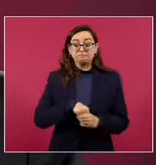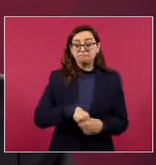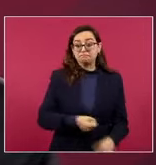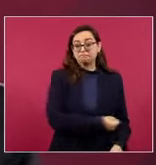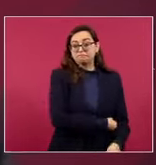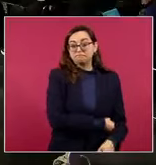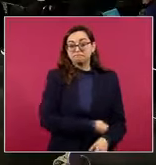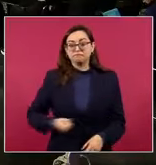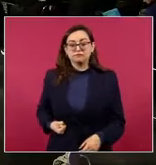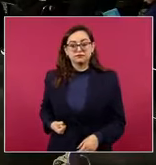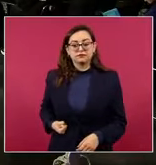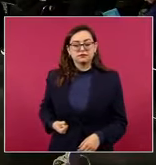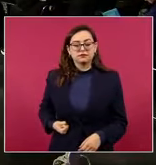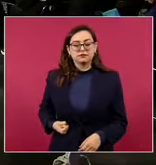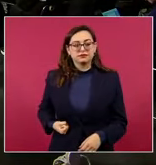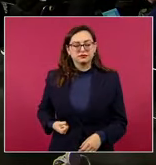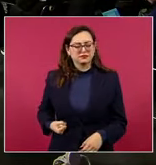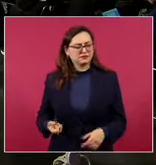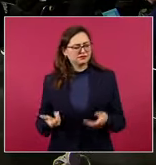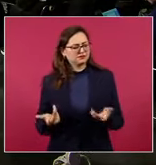Apenas si se están